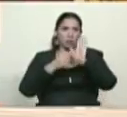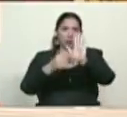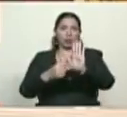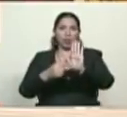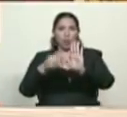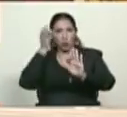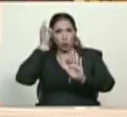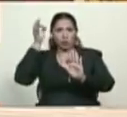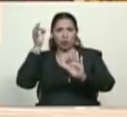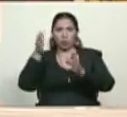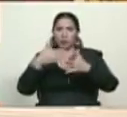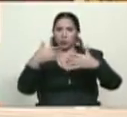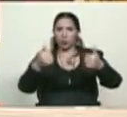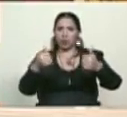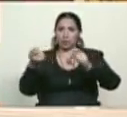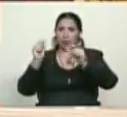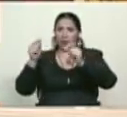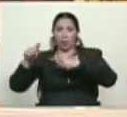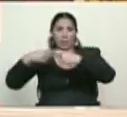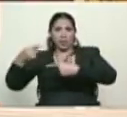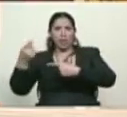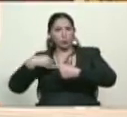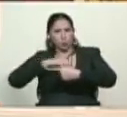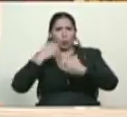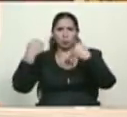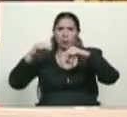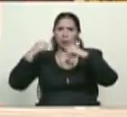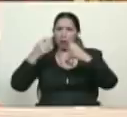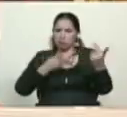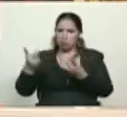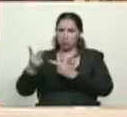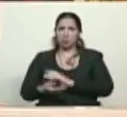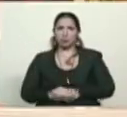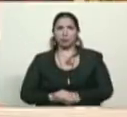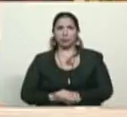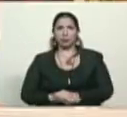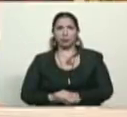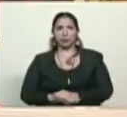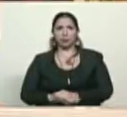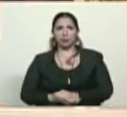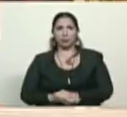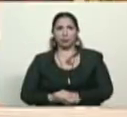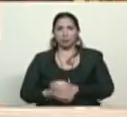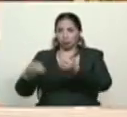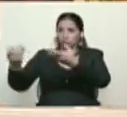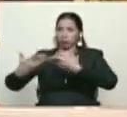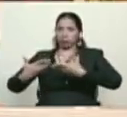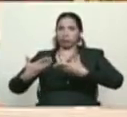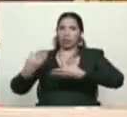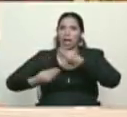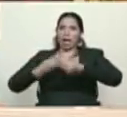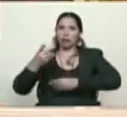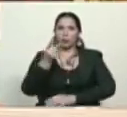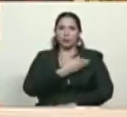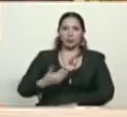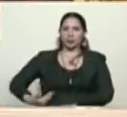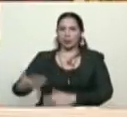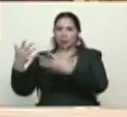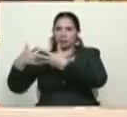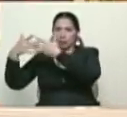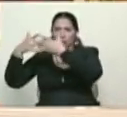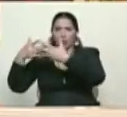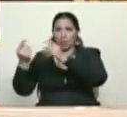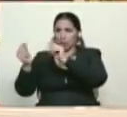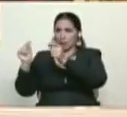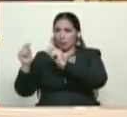Cuando se da el debate si el debate se da Mañana estamos preparados bienvenidos bienvenido es un regalo que nos ha hecho May pompeo si el